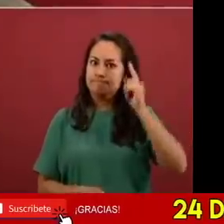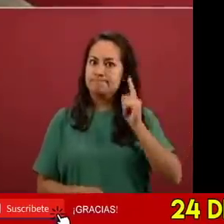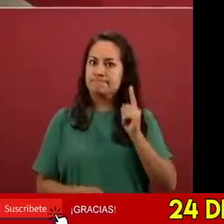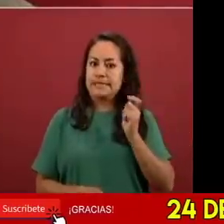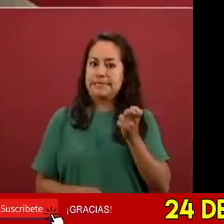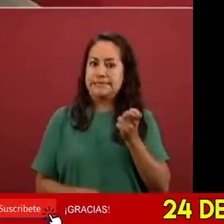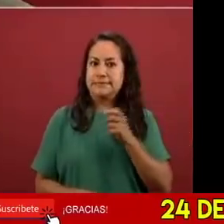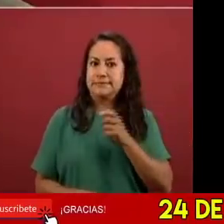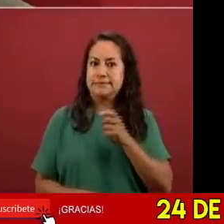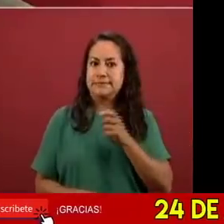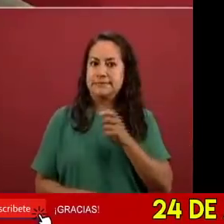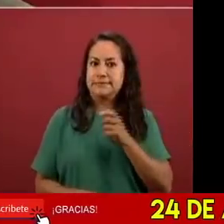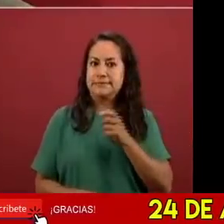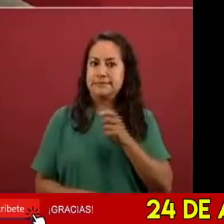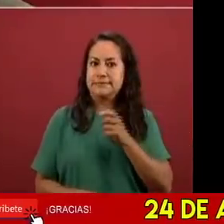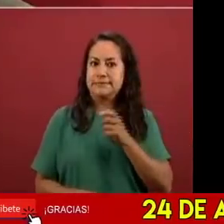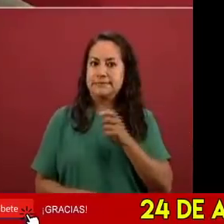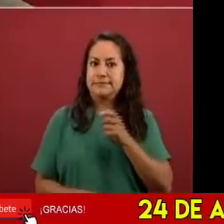tolerar